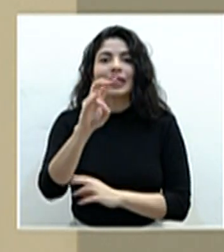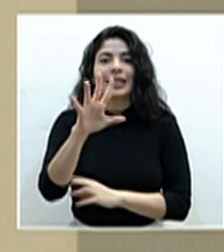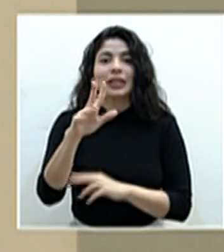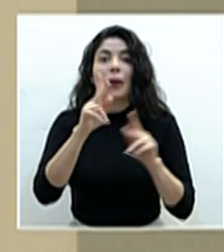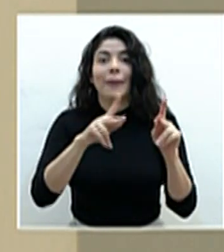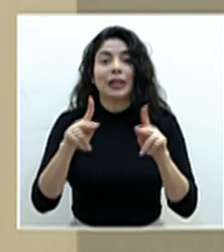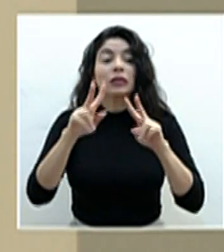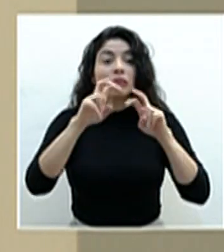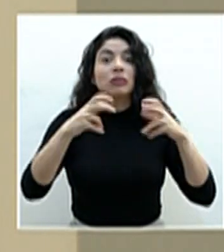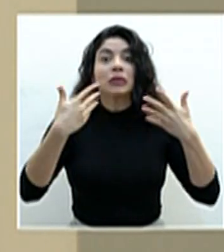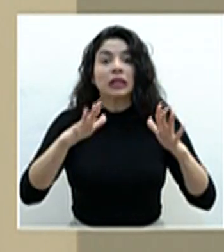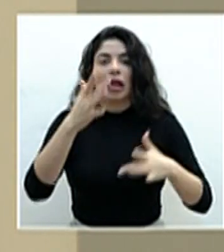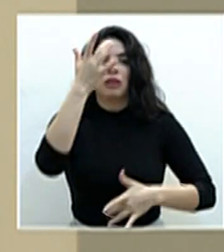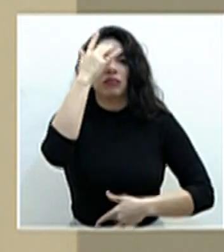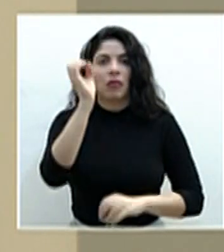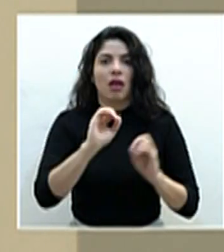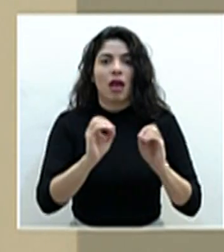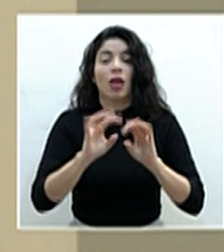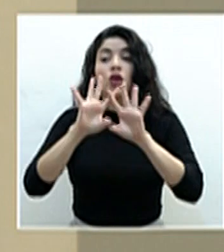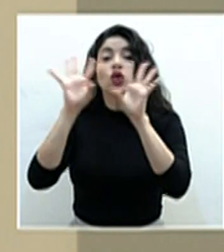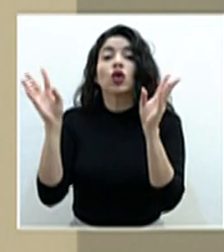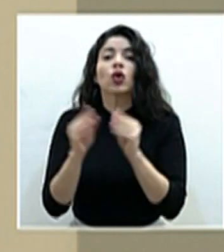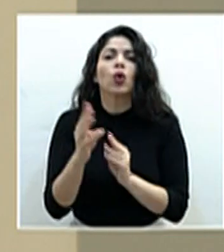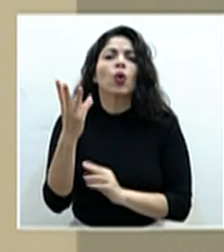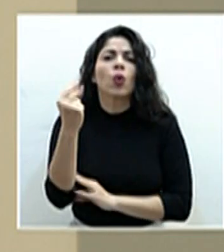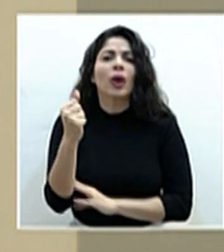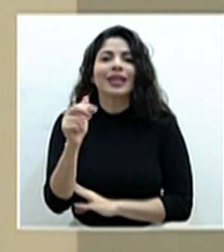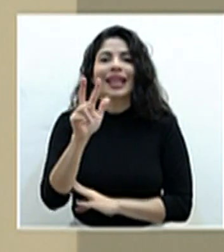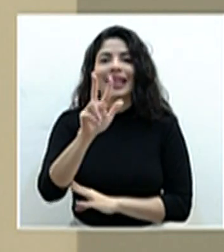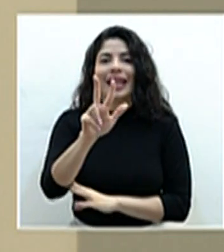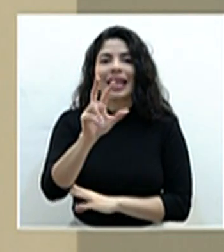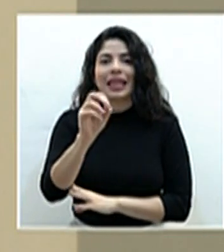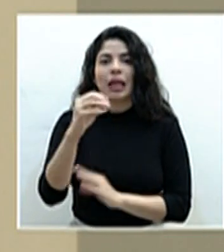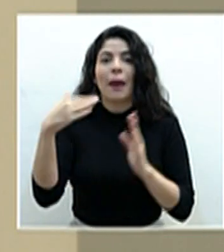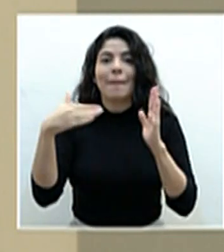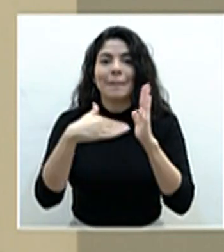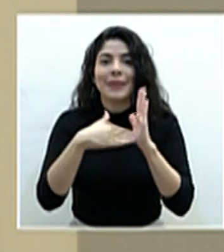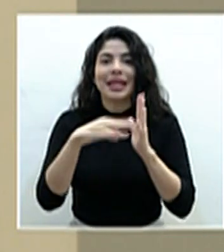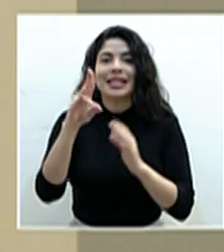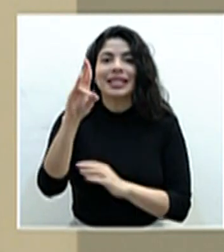21.275 personas y se han procesado un total de